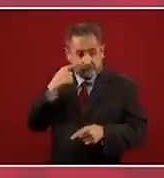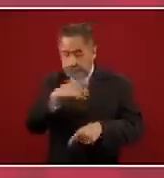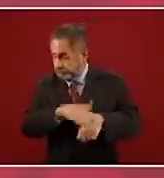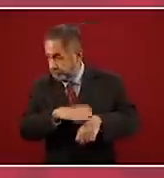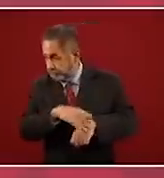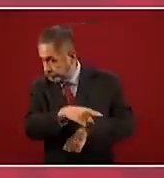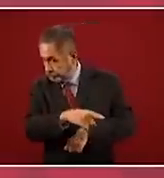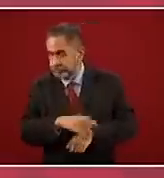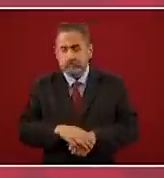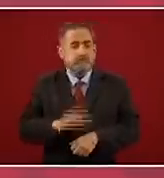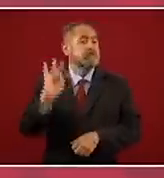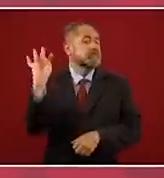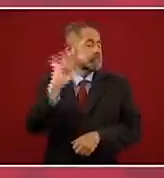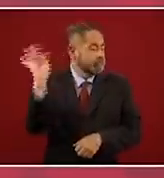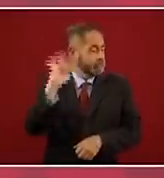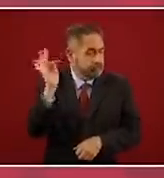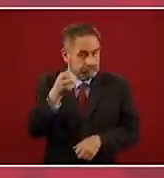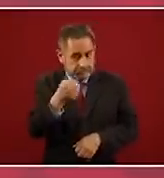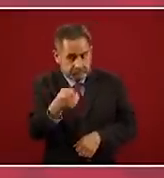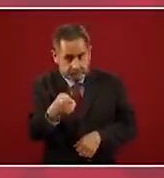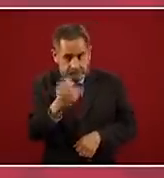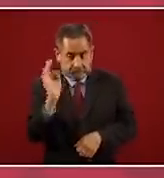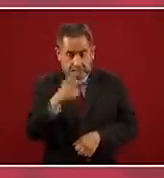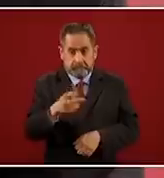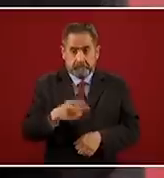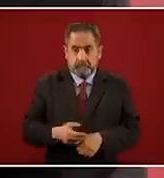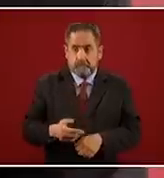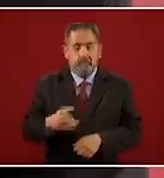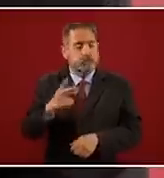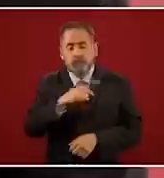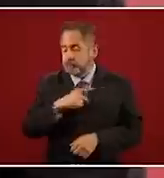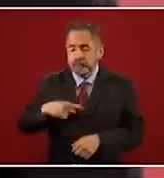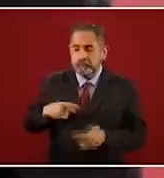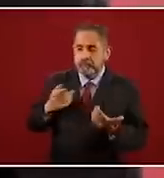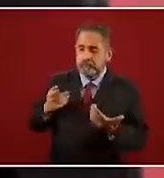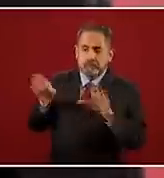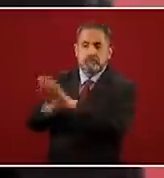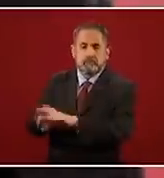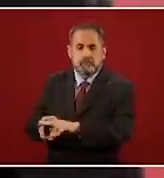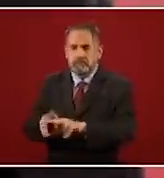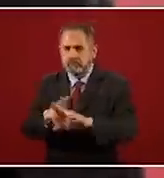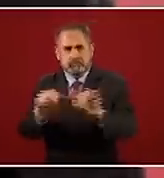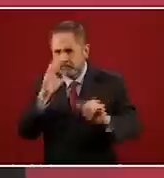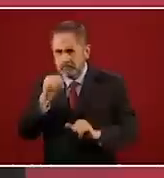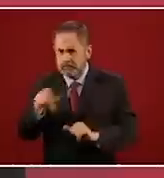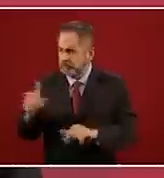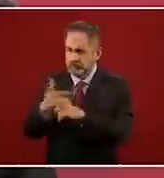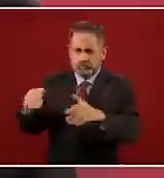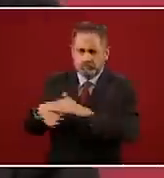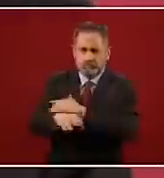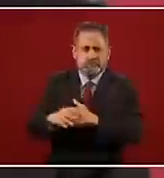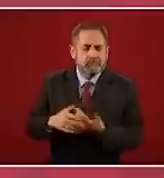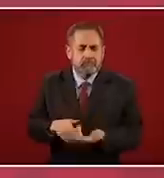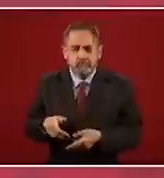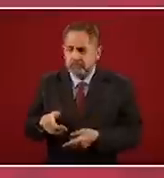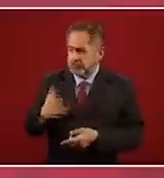Si fuese así, ¿sí?, y no tienen por qué impedirle a nadie la entrada, es que el que